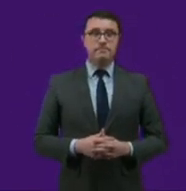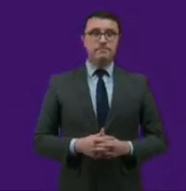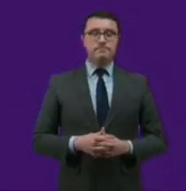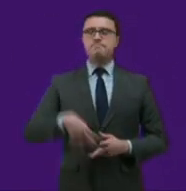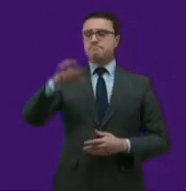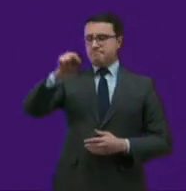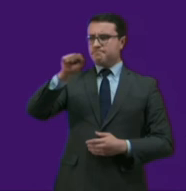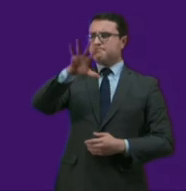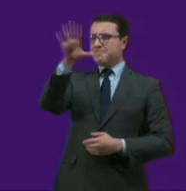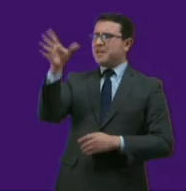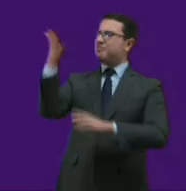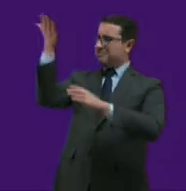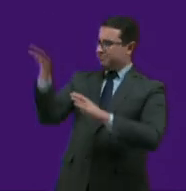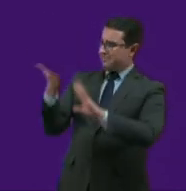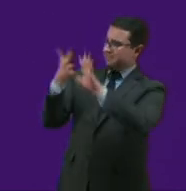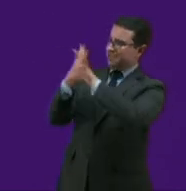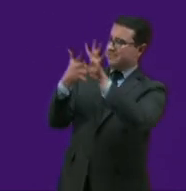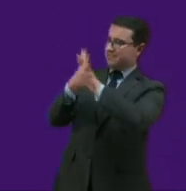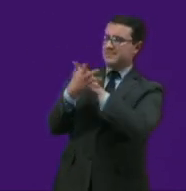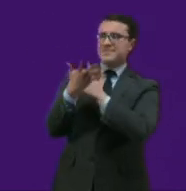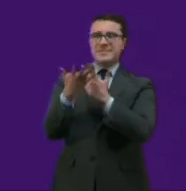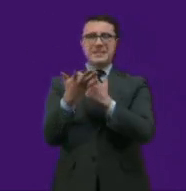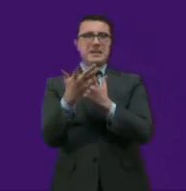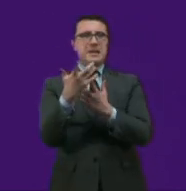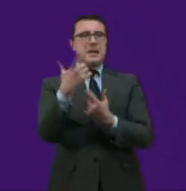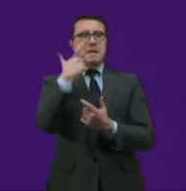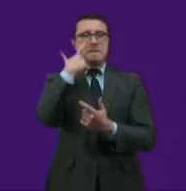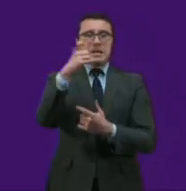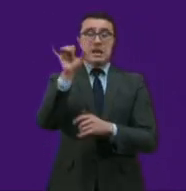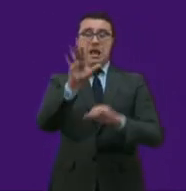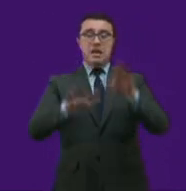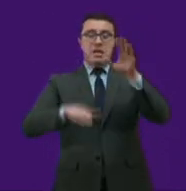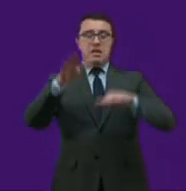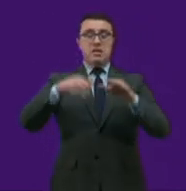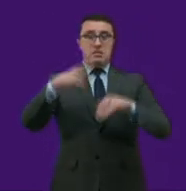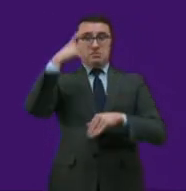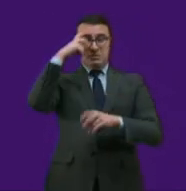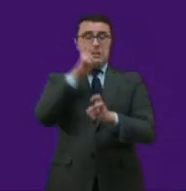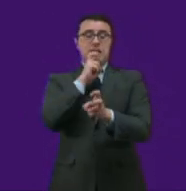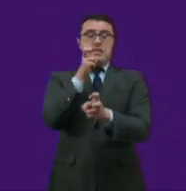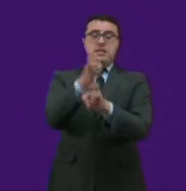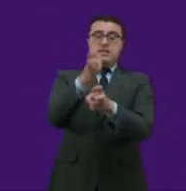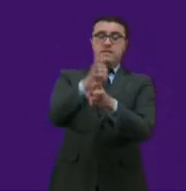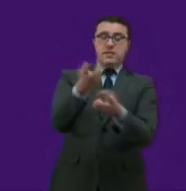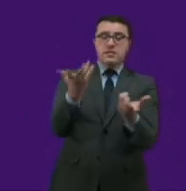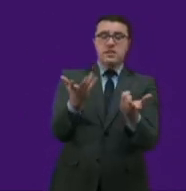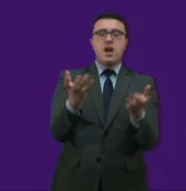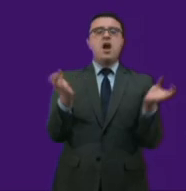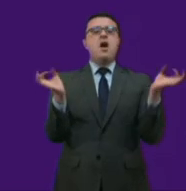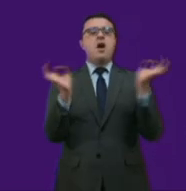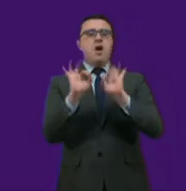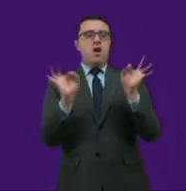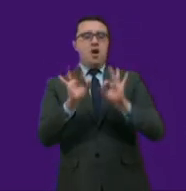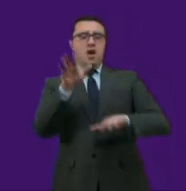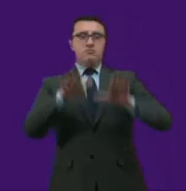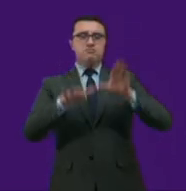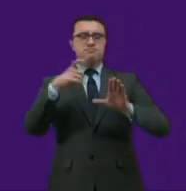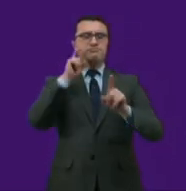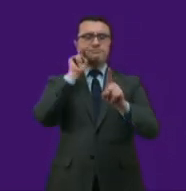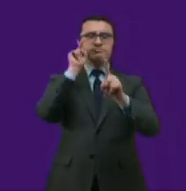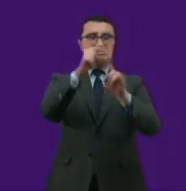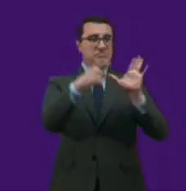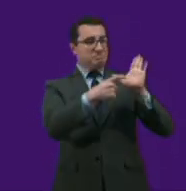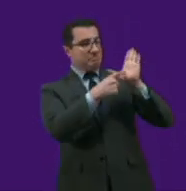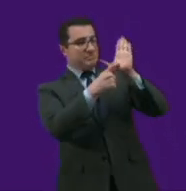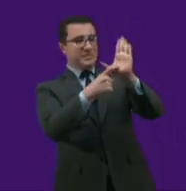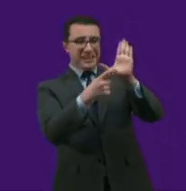tú lo dijiste, es una de esas cosas que parece sofisticada, parece complicada. A veces incluso para presentárselo a los miembros